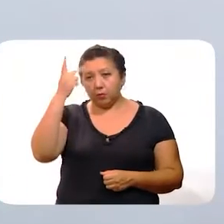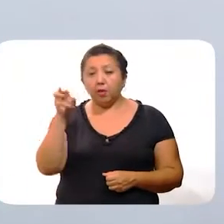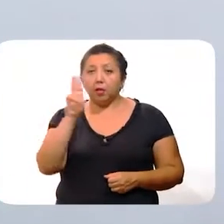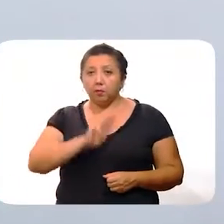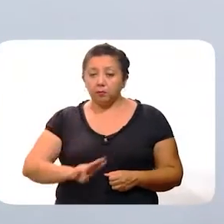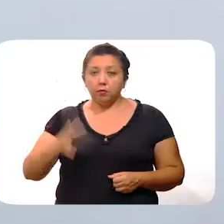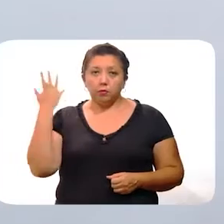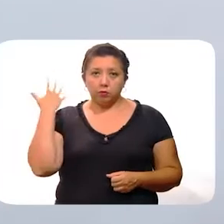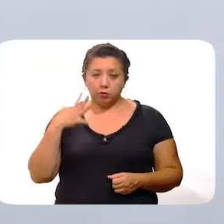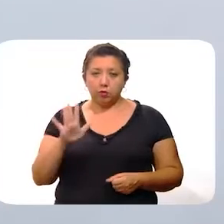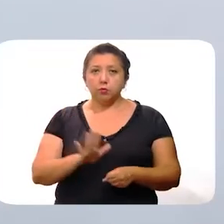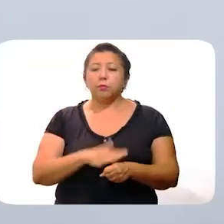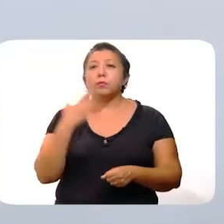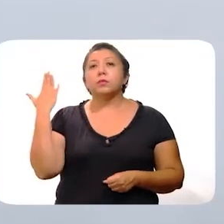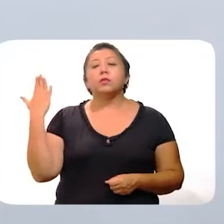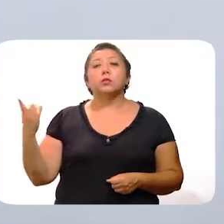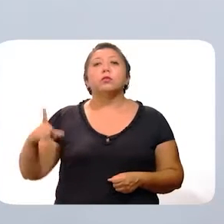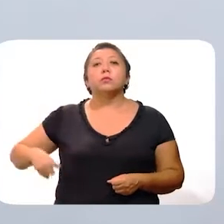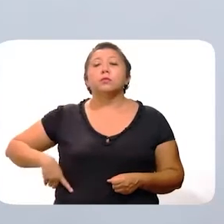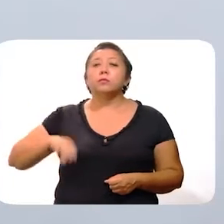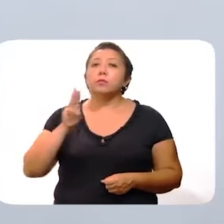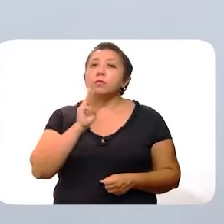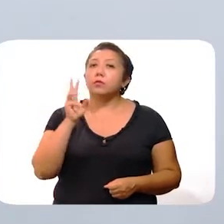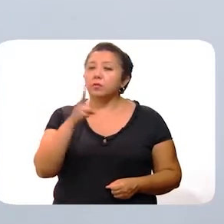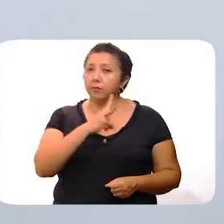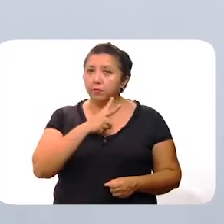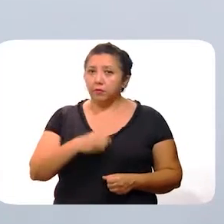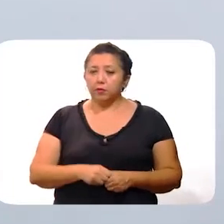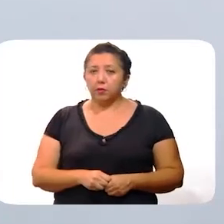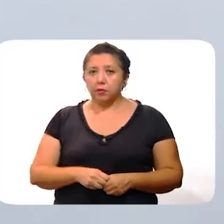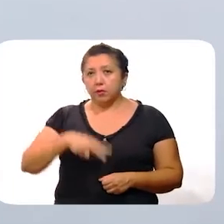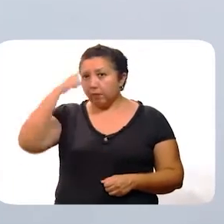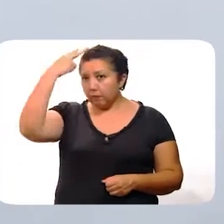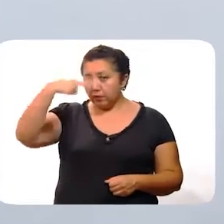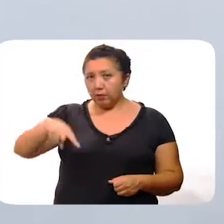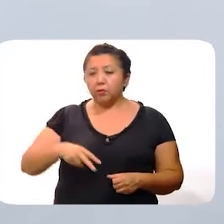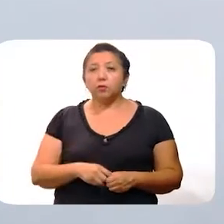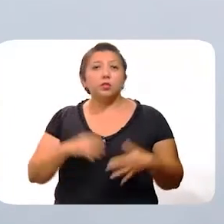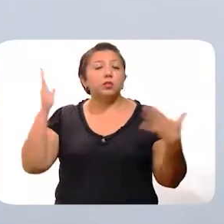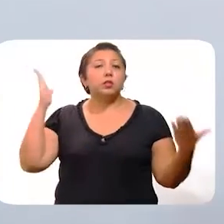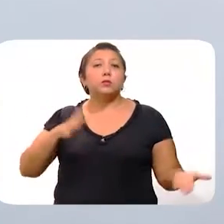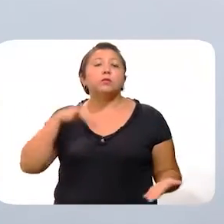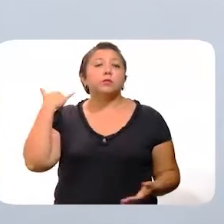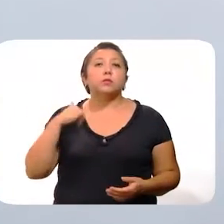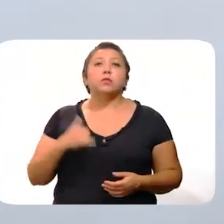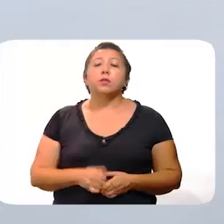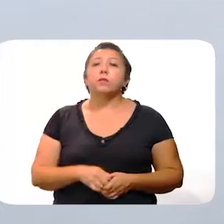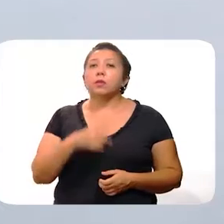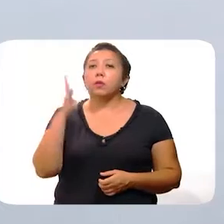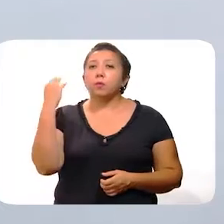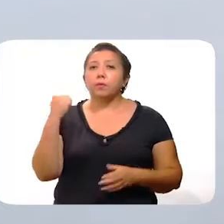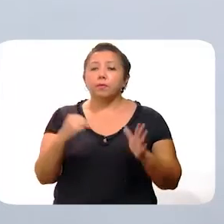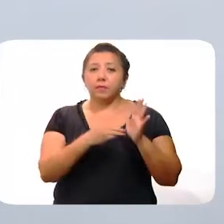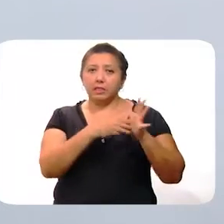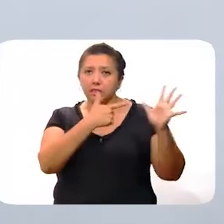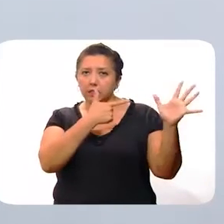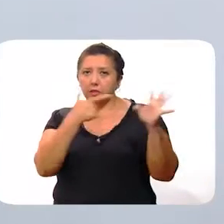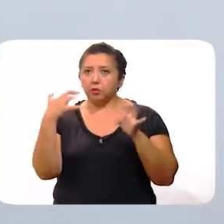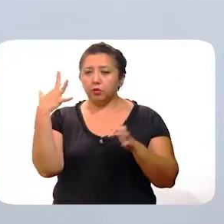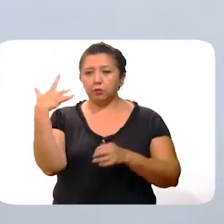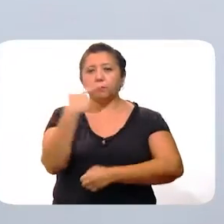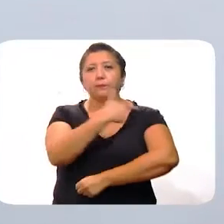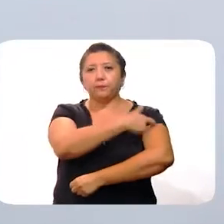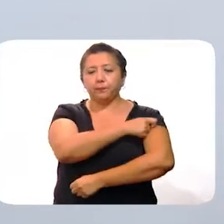miércoles 10, por gestiones del gobernador Mauricio Vila Dosal ante la Federación, llegó a Yucatán un nuevo lote de